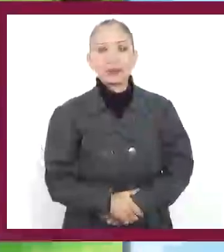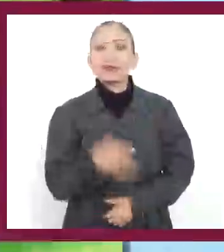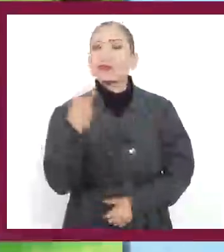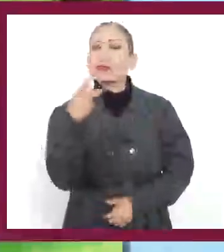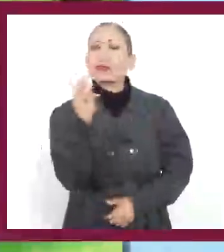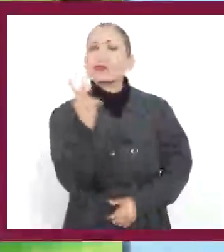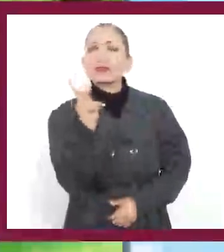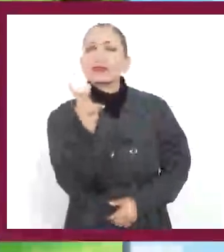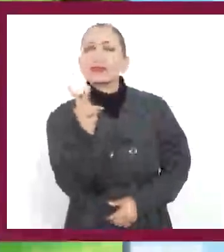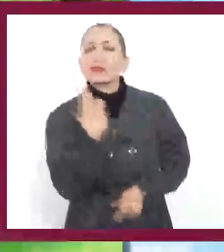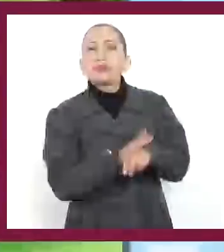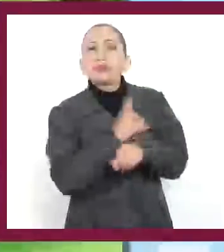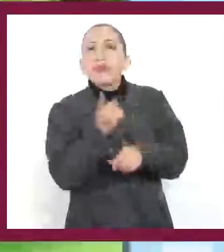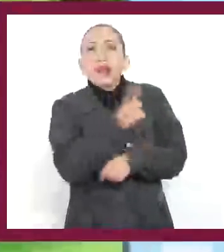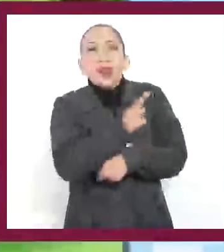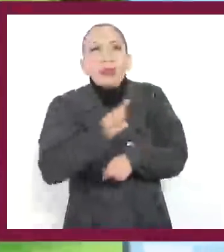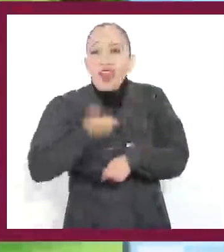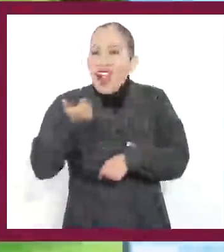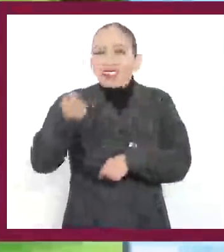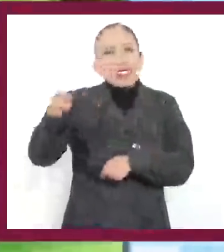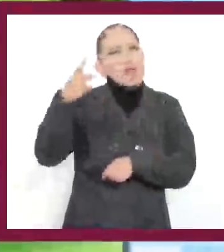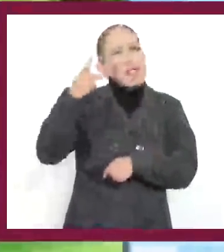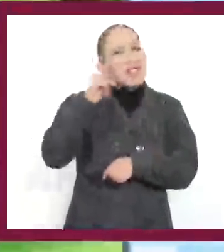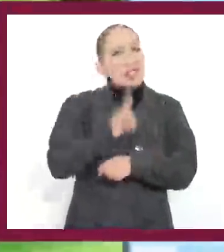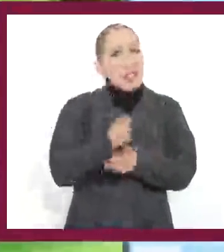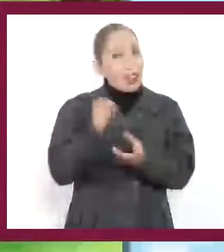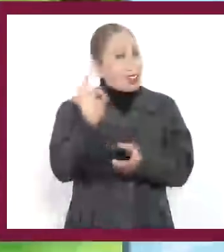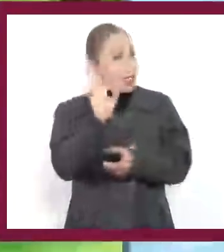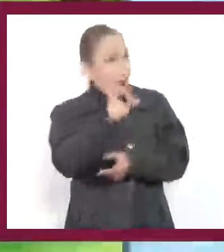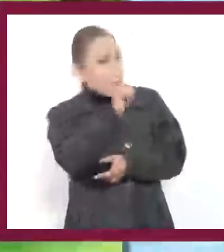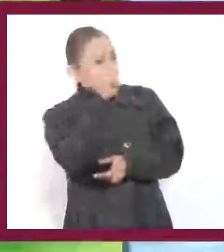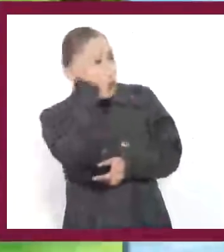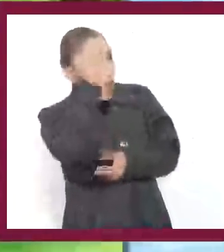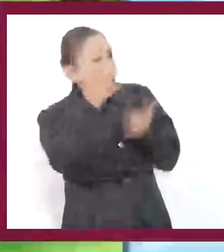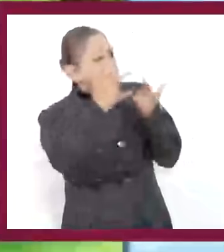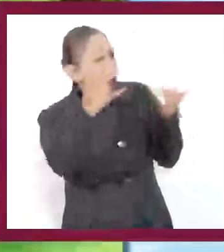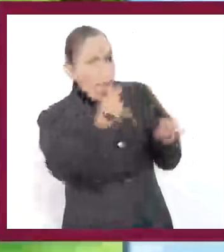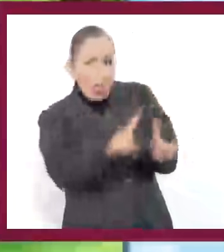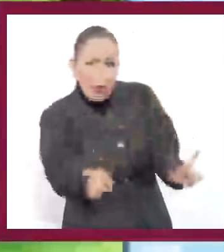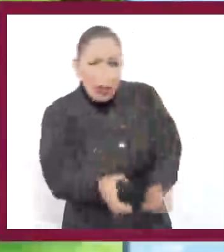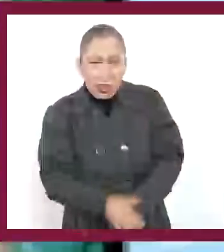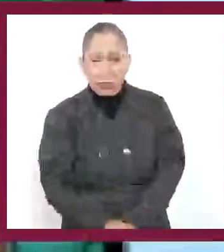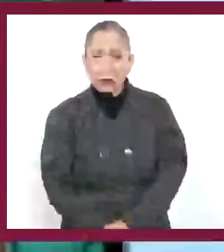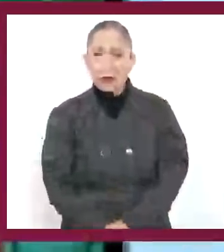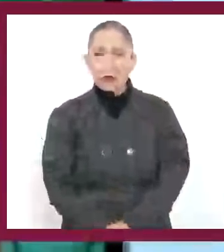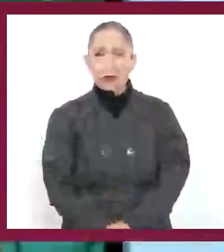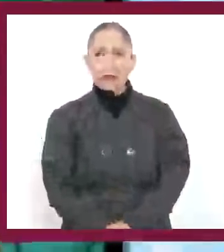Pero, ¿por qué tiene que ser así? ¿Qué acaso nadie ha imaginado una historia diferente?